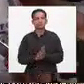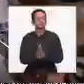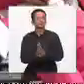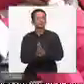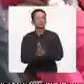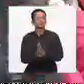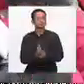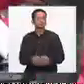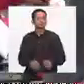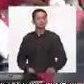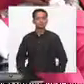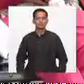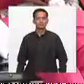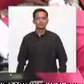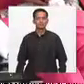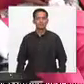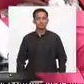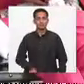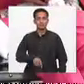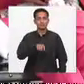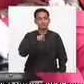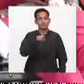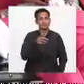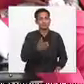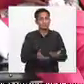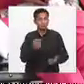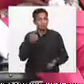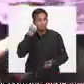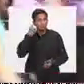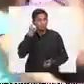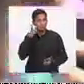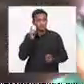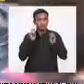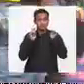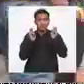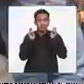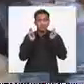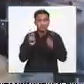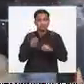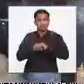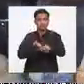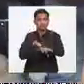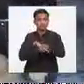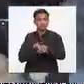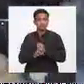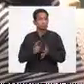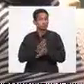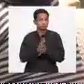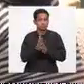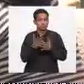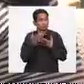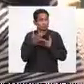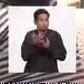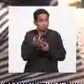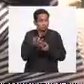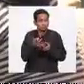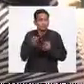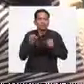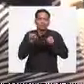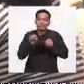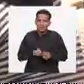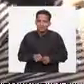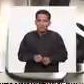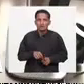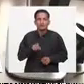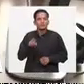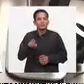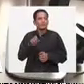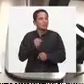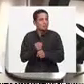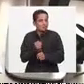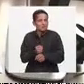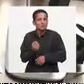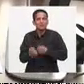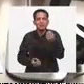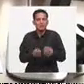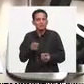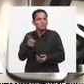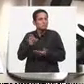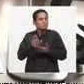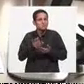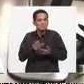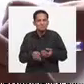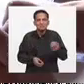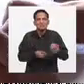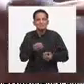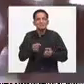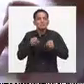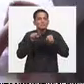Pich pero si usted no es de los que disfruta los actos de campaña también tiene otra opción para conocer Cuáles son los planes de trabajo